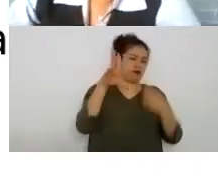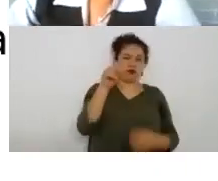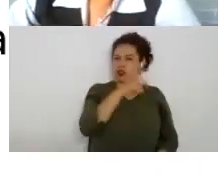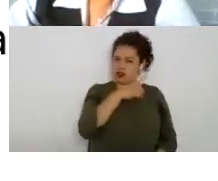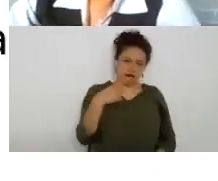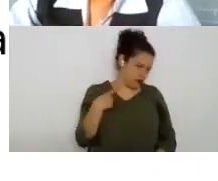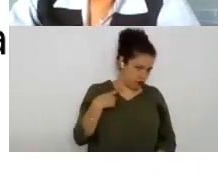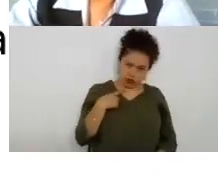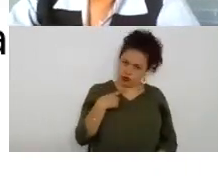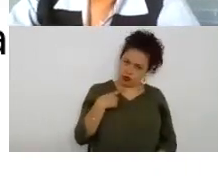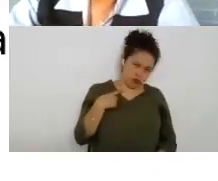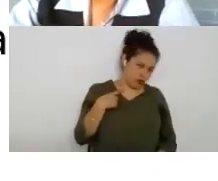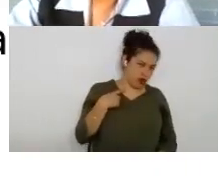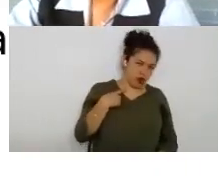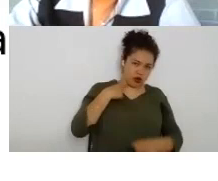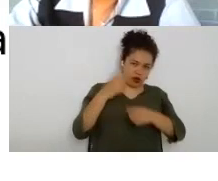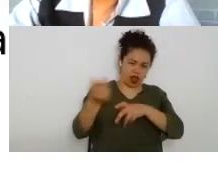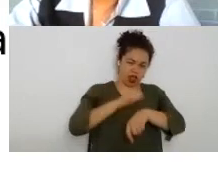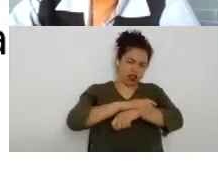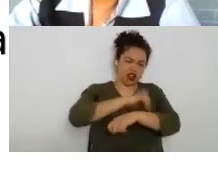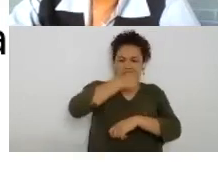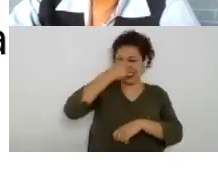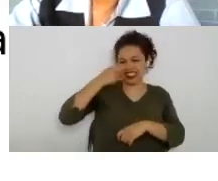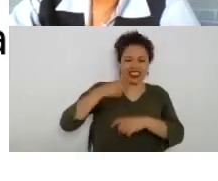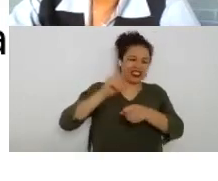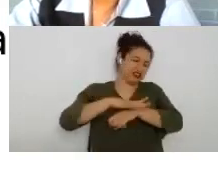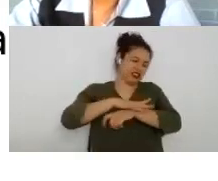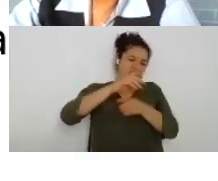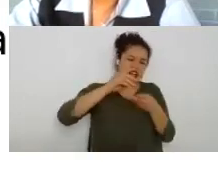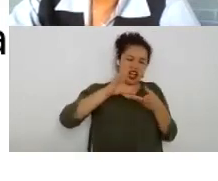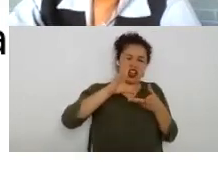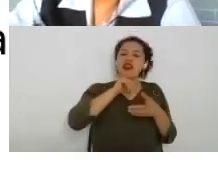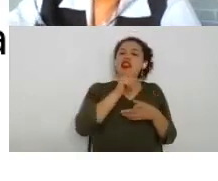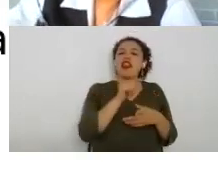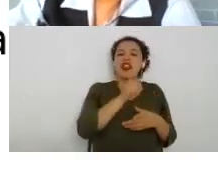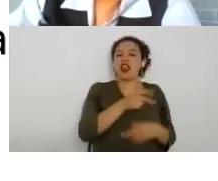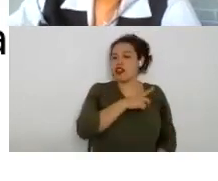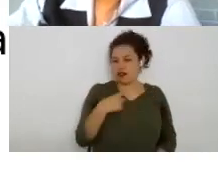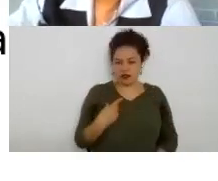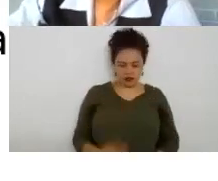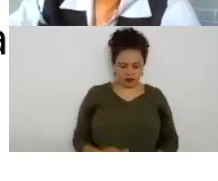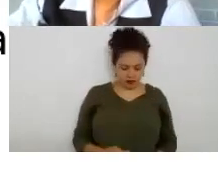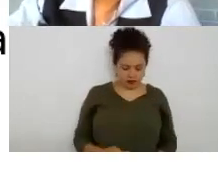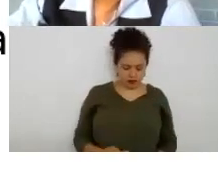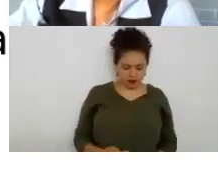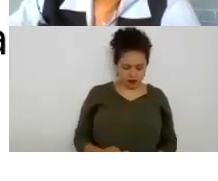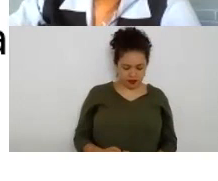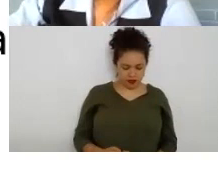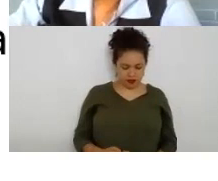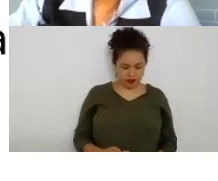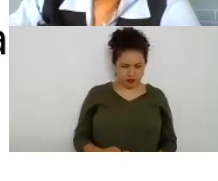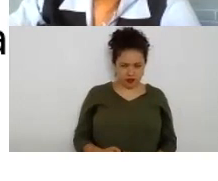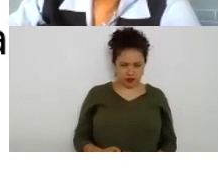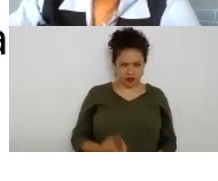podemos aplicar ningún tipo de ungüento, pasta y remedios caseros, no, nada de eso. ¿Ok? Tampoco podemos dar algún